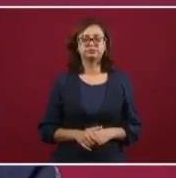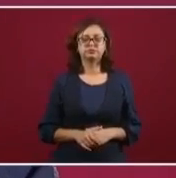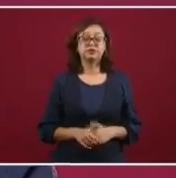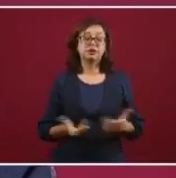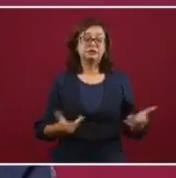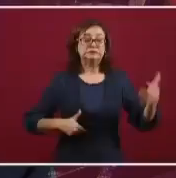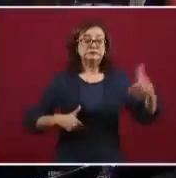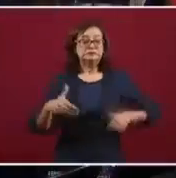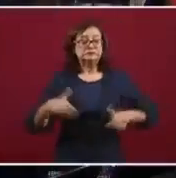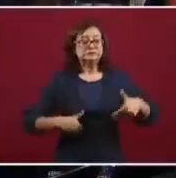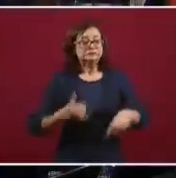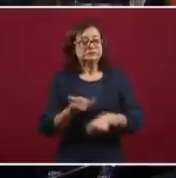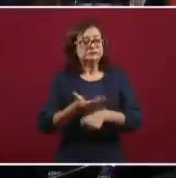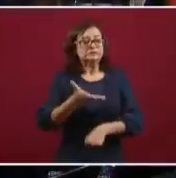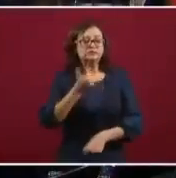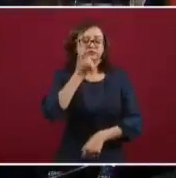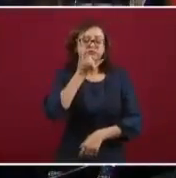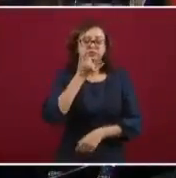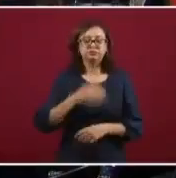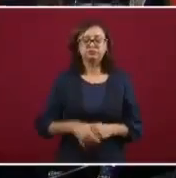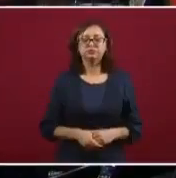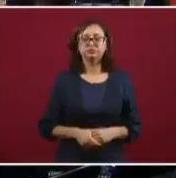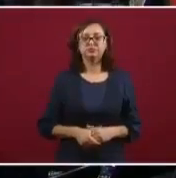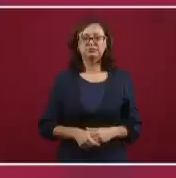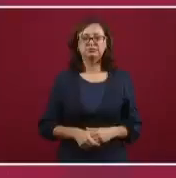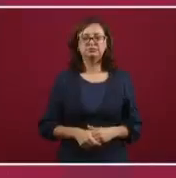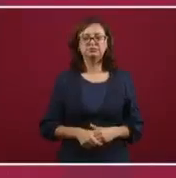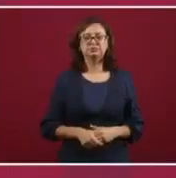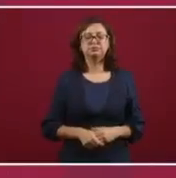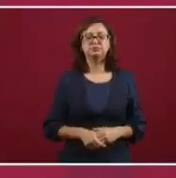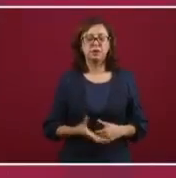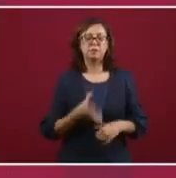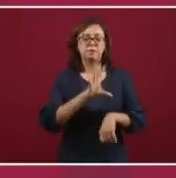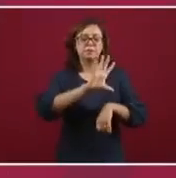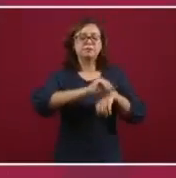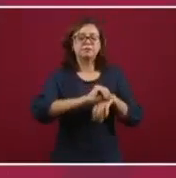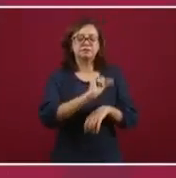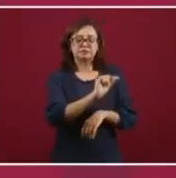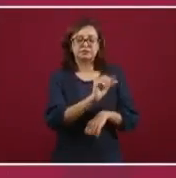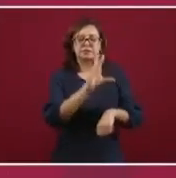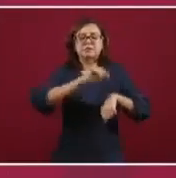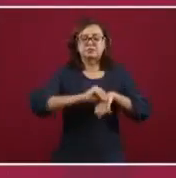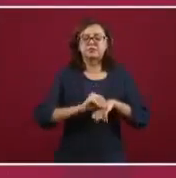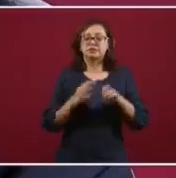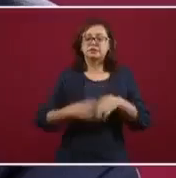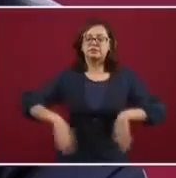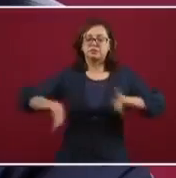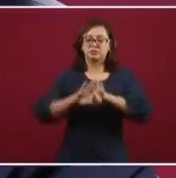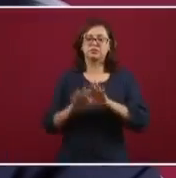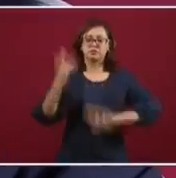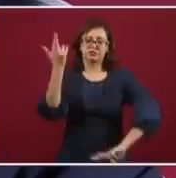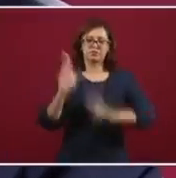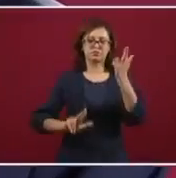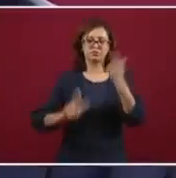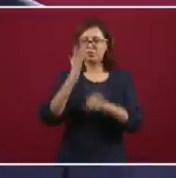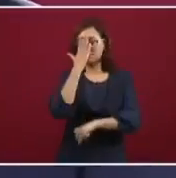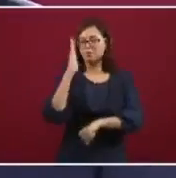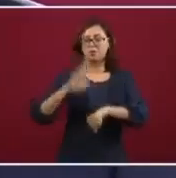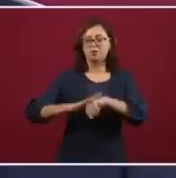las molestias que pueda causar, ¿no? Que nada más que nos permitan, porque sí nos importa mucho la revolución.